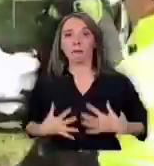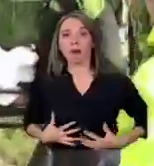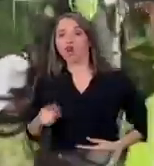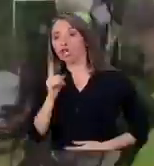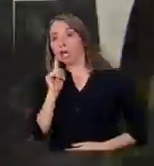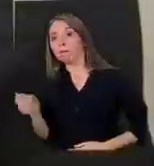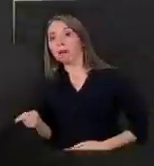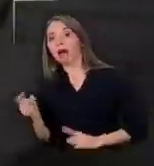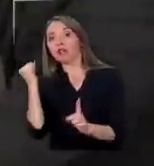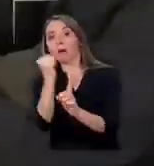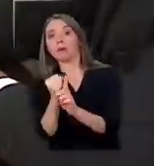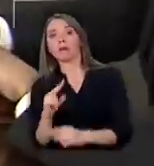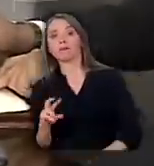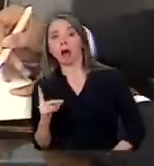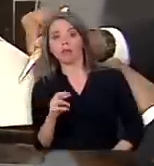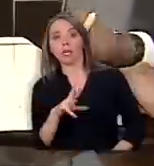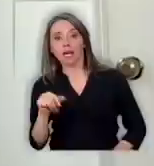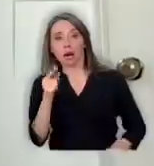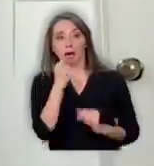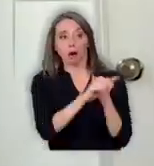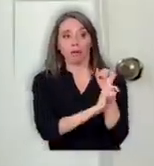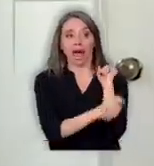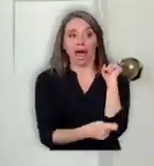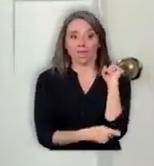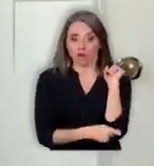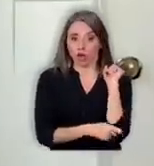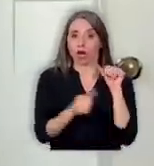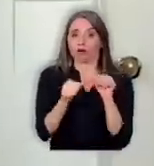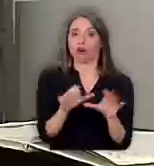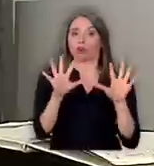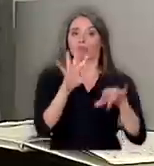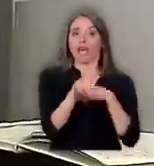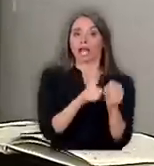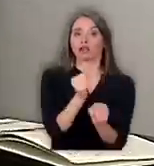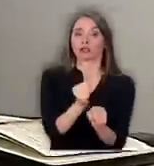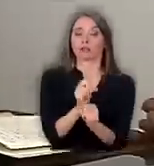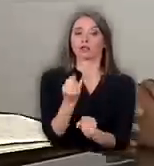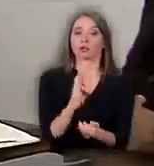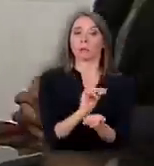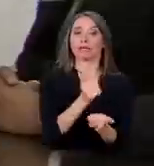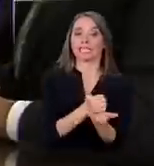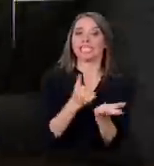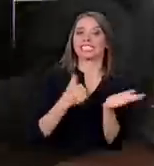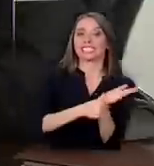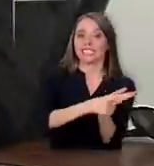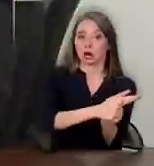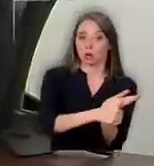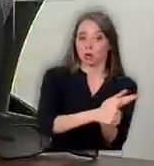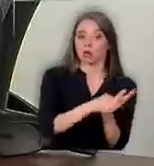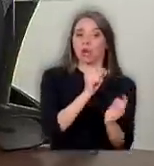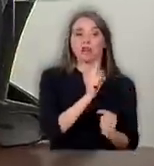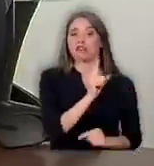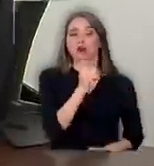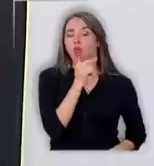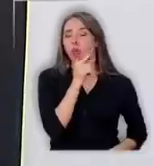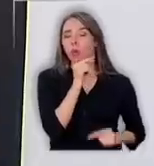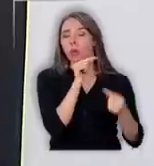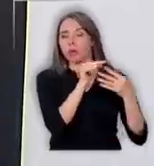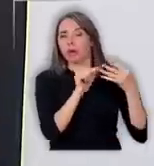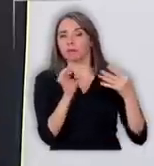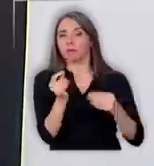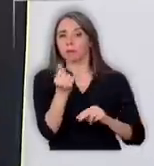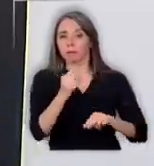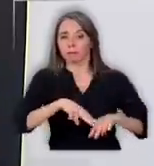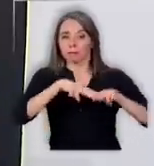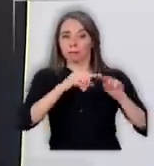propio Valderrama. Rodrigo Rivera es abogado senior, trabajó 10 años en la Superintendencia de Seguros y no tiene muchas dudas. Los